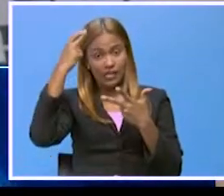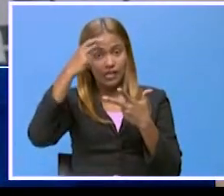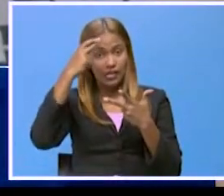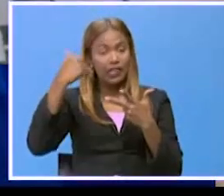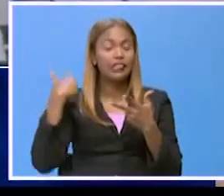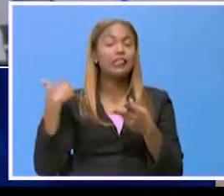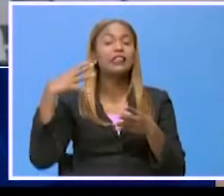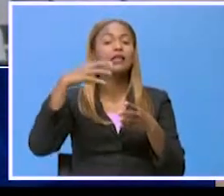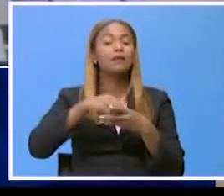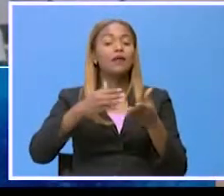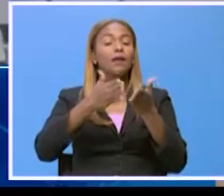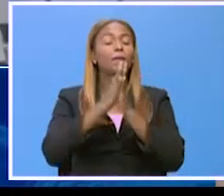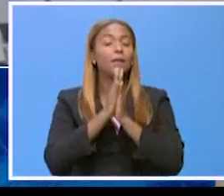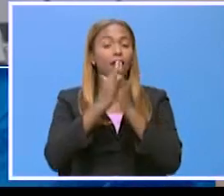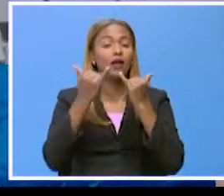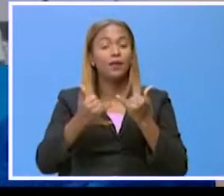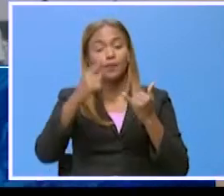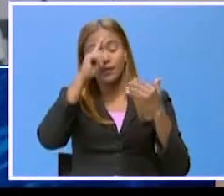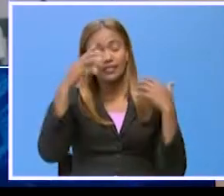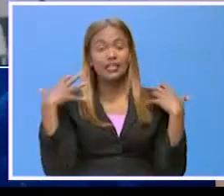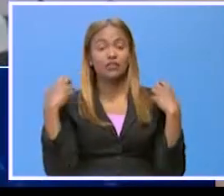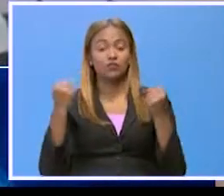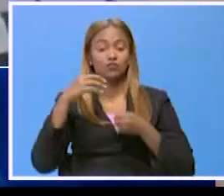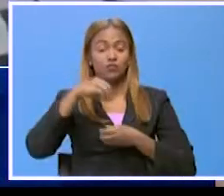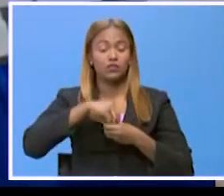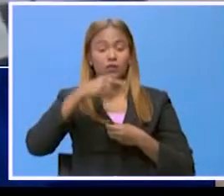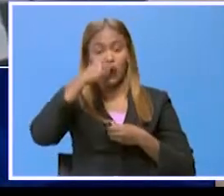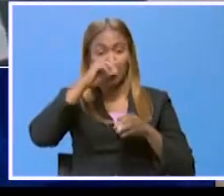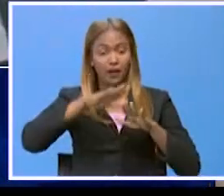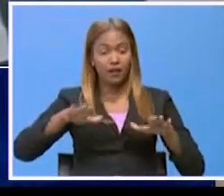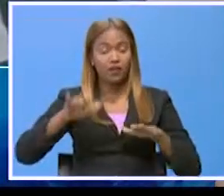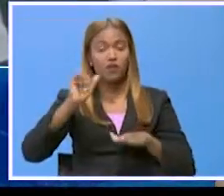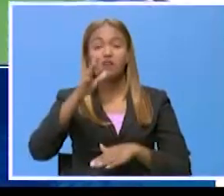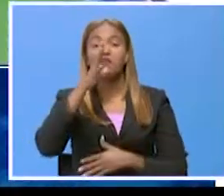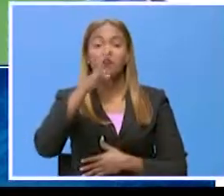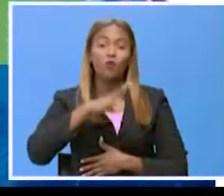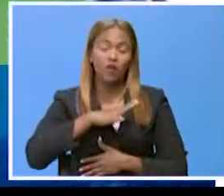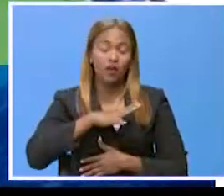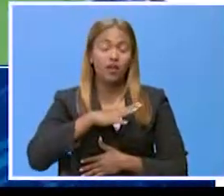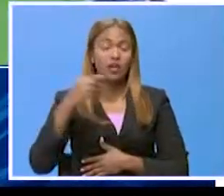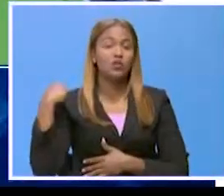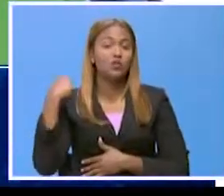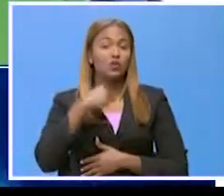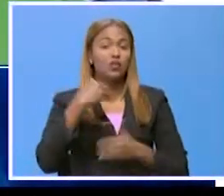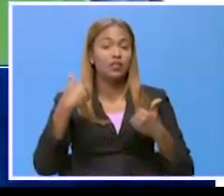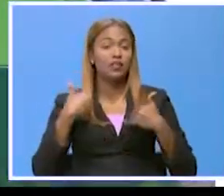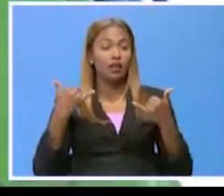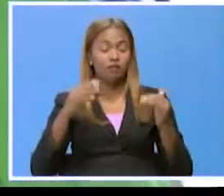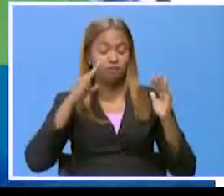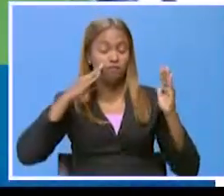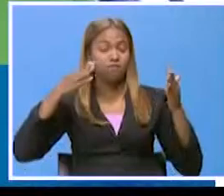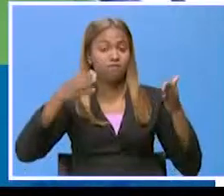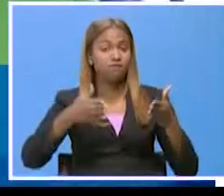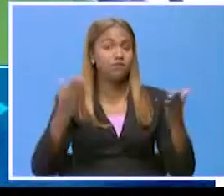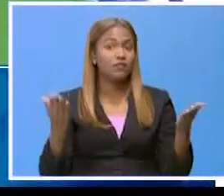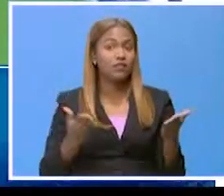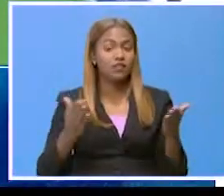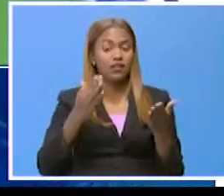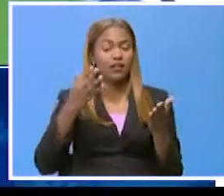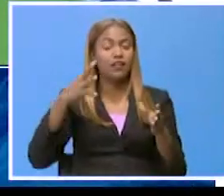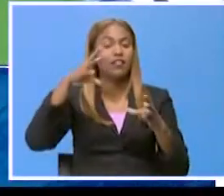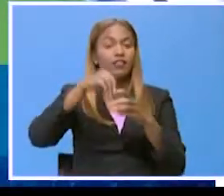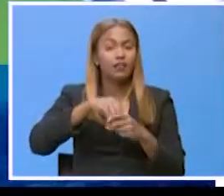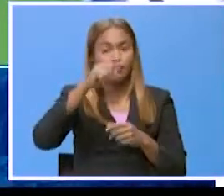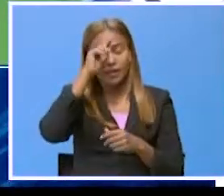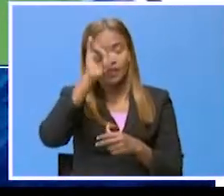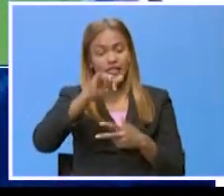parte de las demandas por la salud integral de las niñas y las mujeres nosotros estamos localizando la inclusión